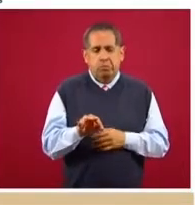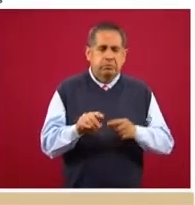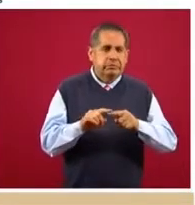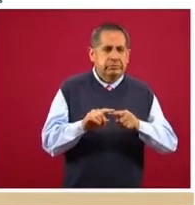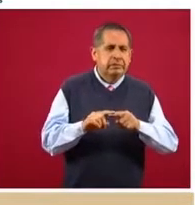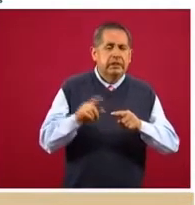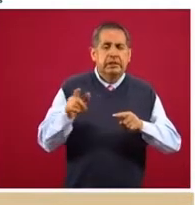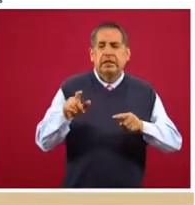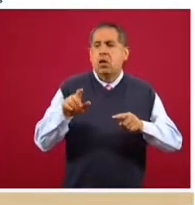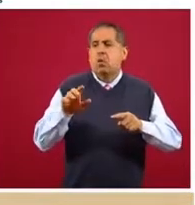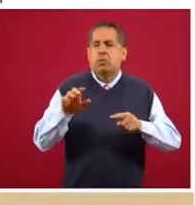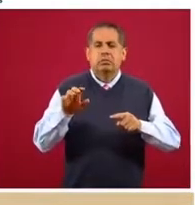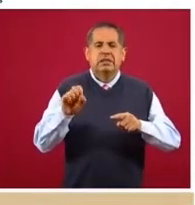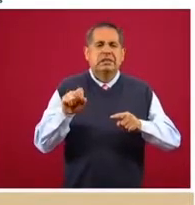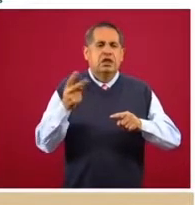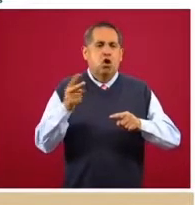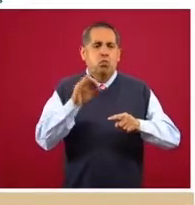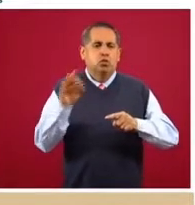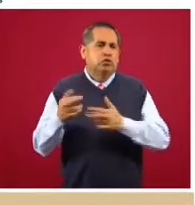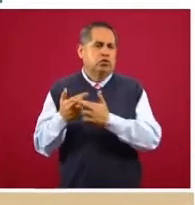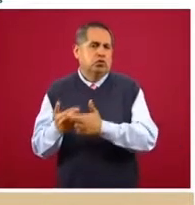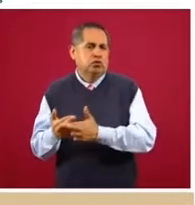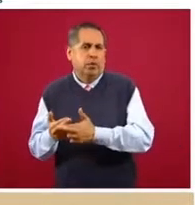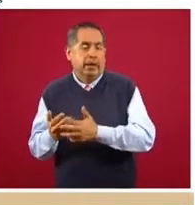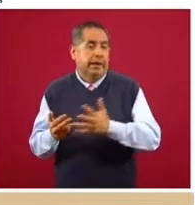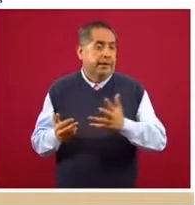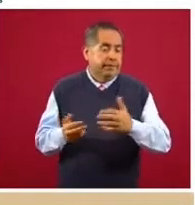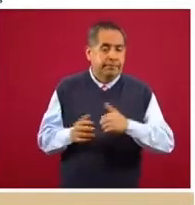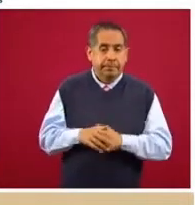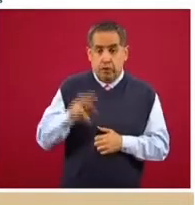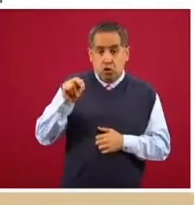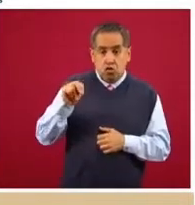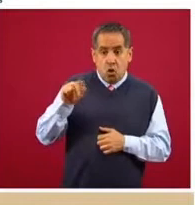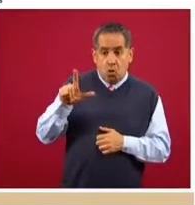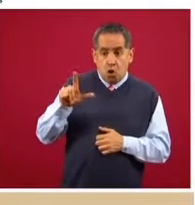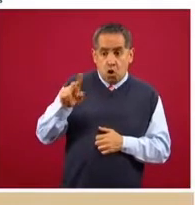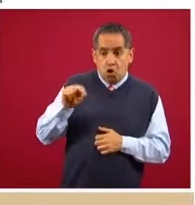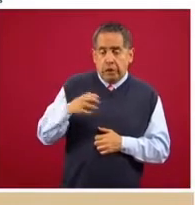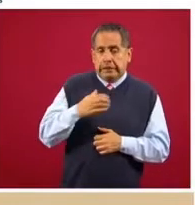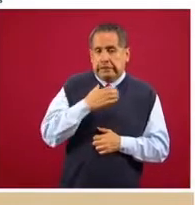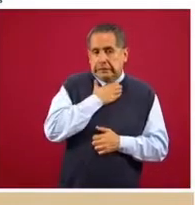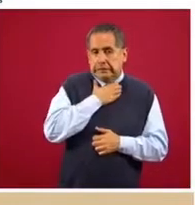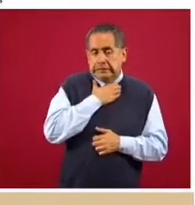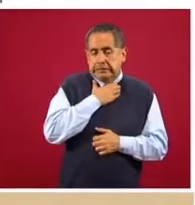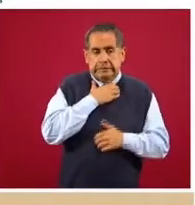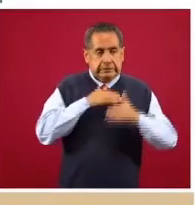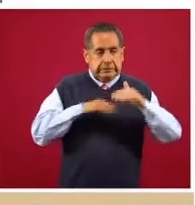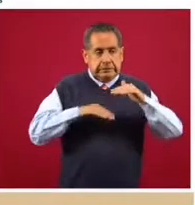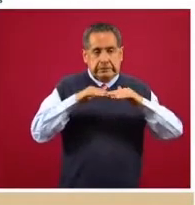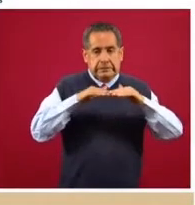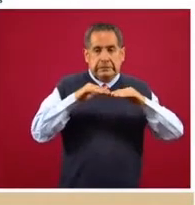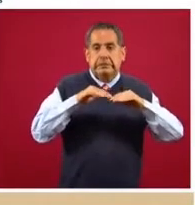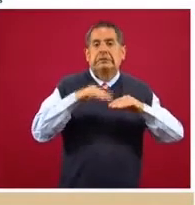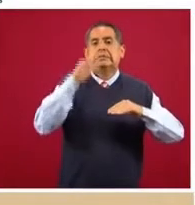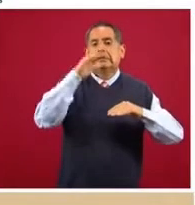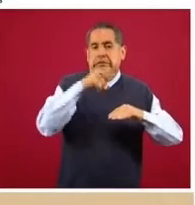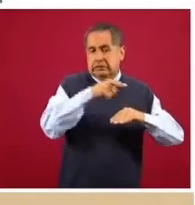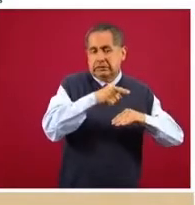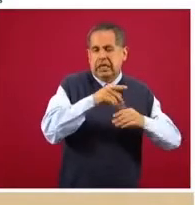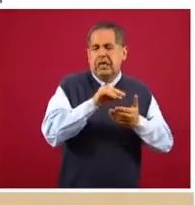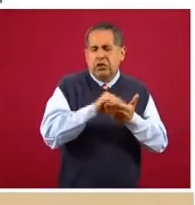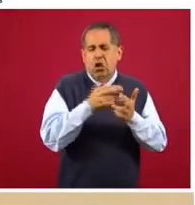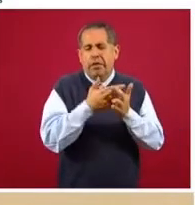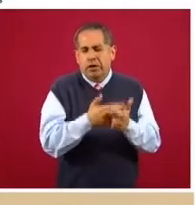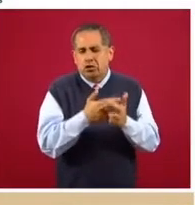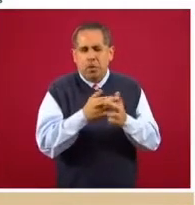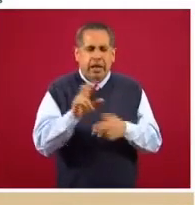y en este punto solamente Nuevo León se acercó, está en ese límite de seguridad del 70% de ocupación, tiene